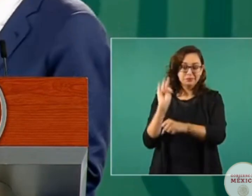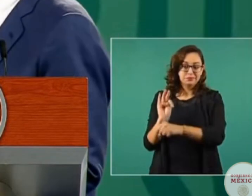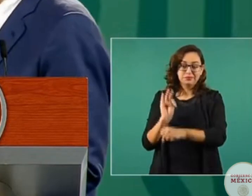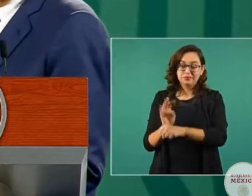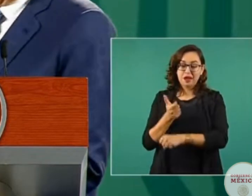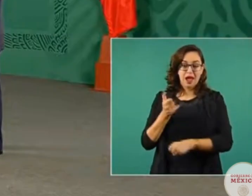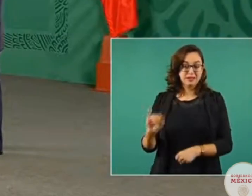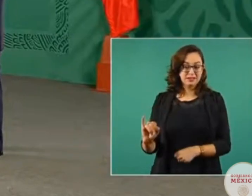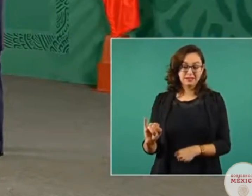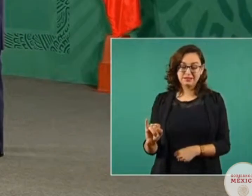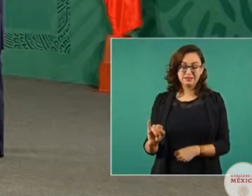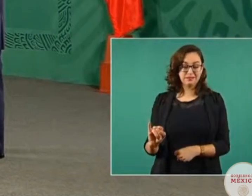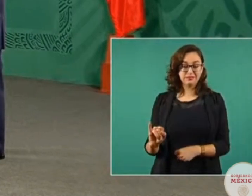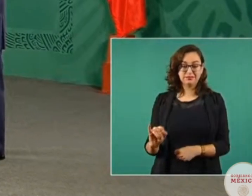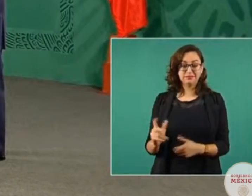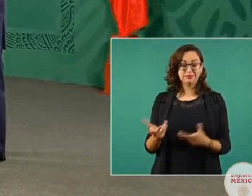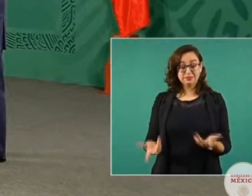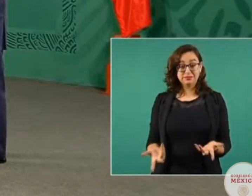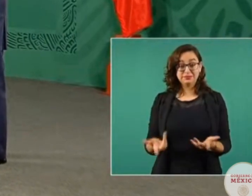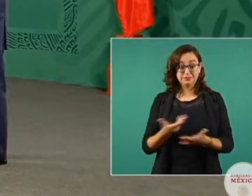esto pues es